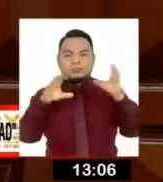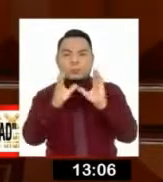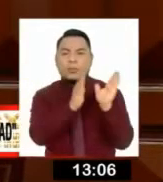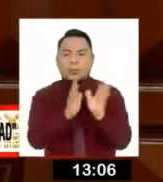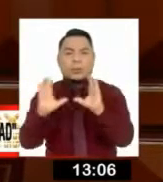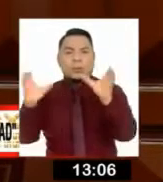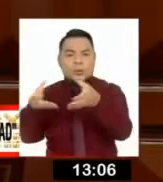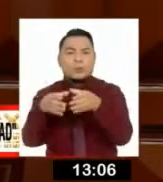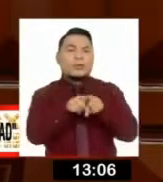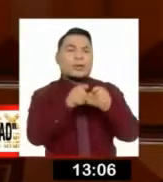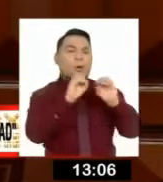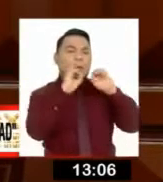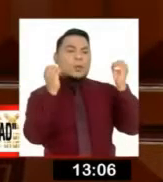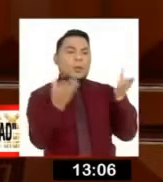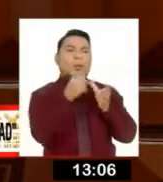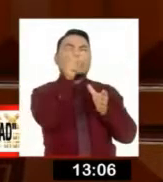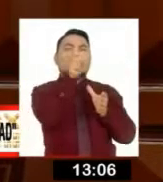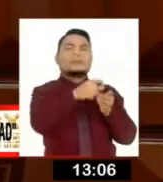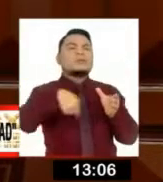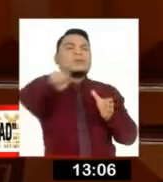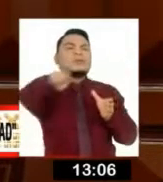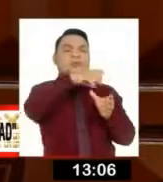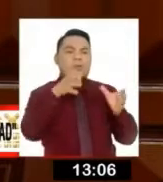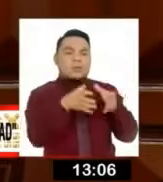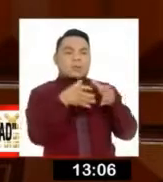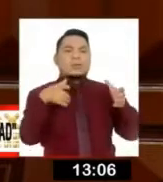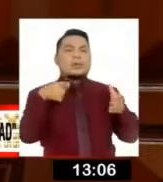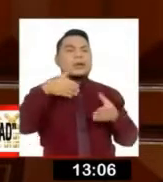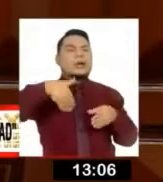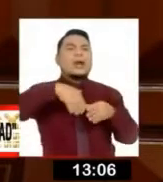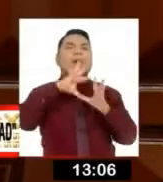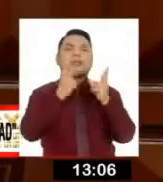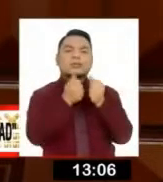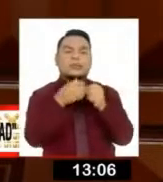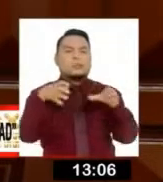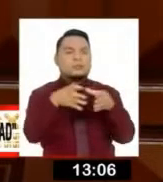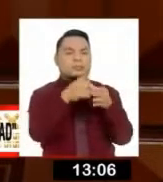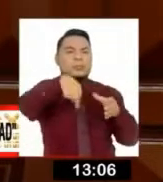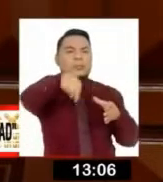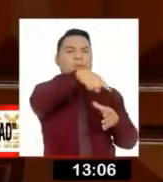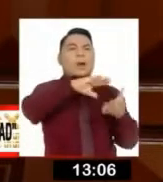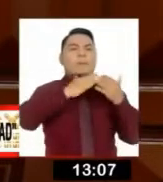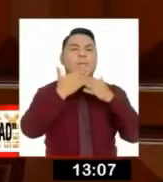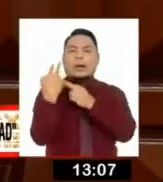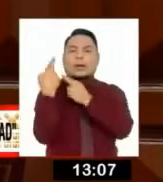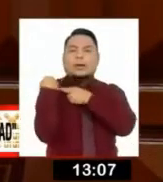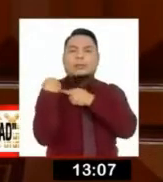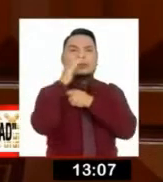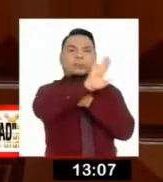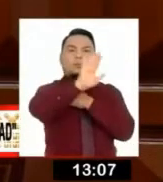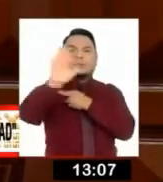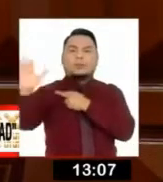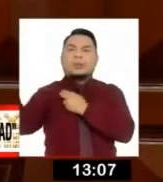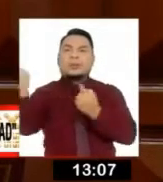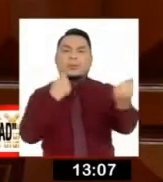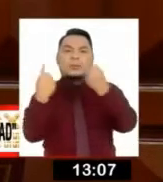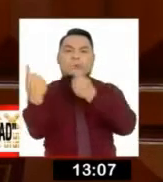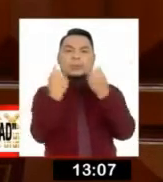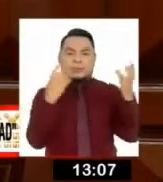los gremios sindicales y gremiales, genuinamente representados de todo el pueblo peruano.